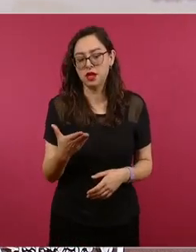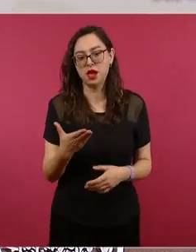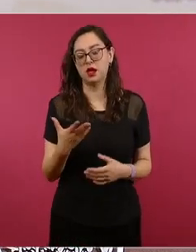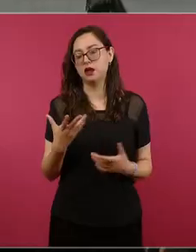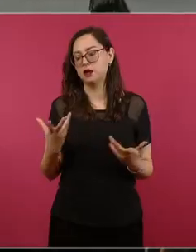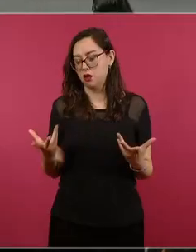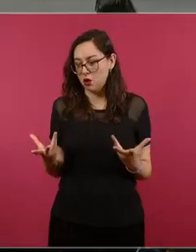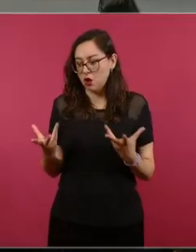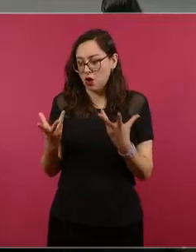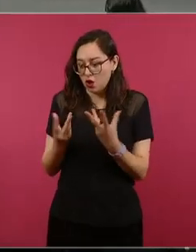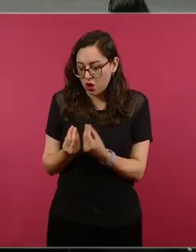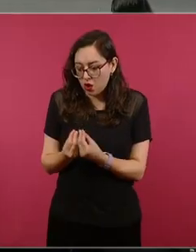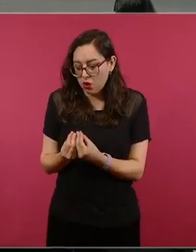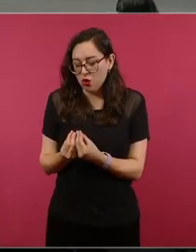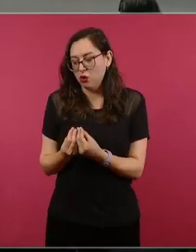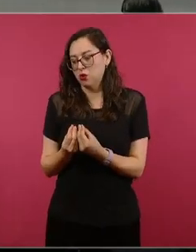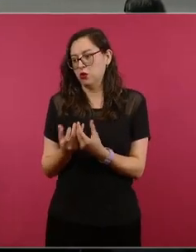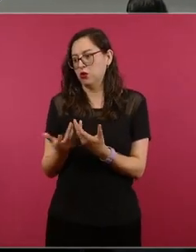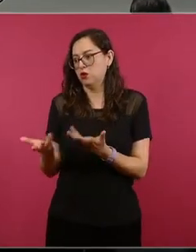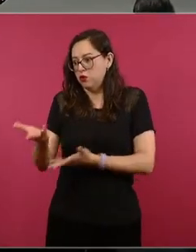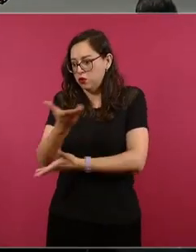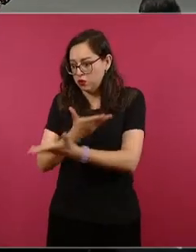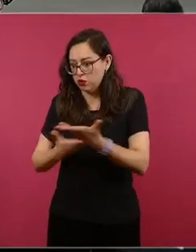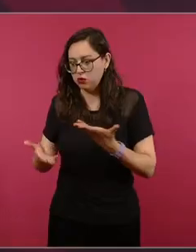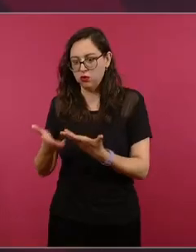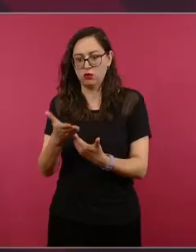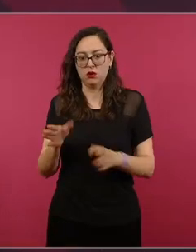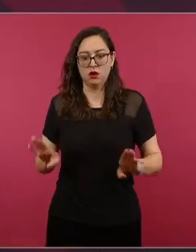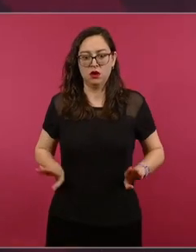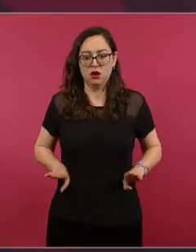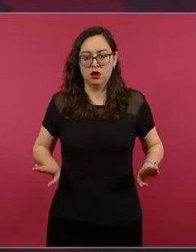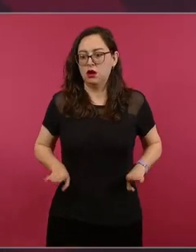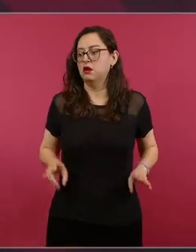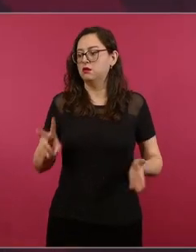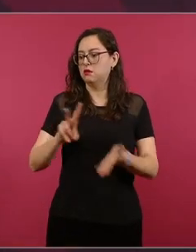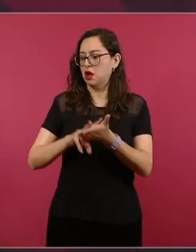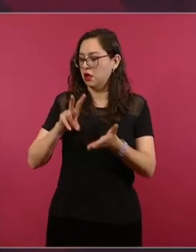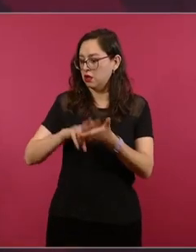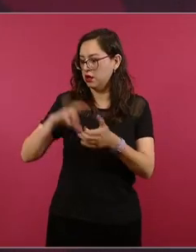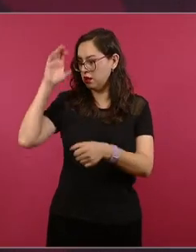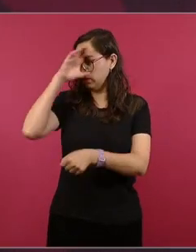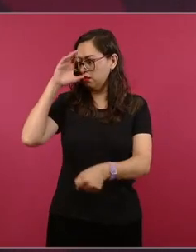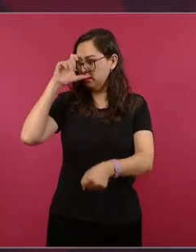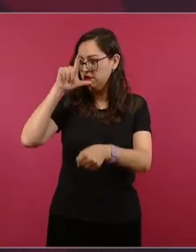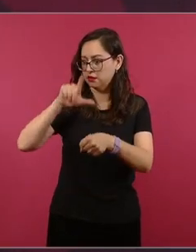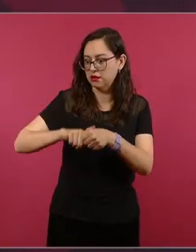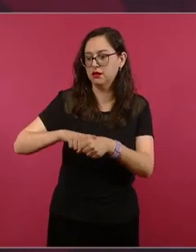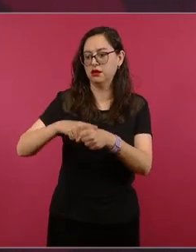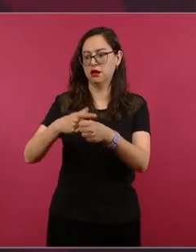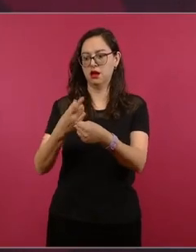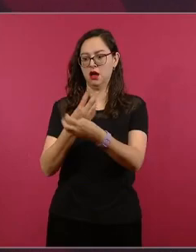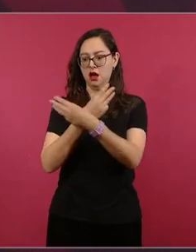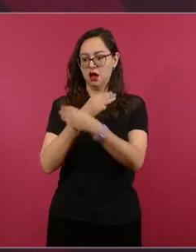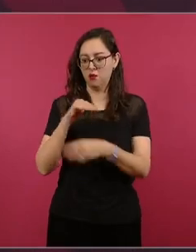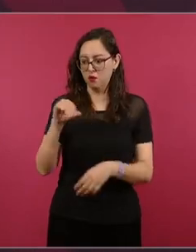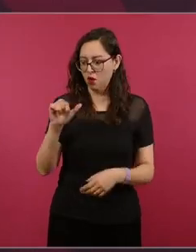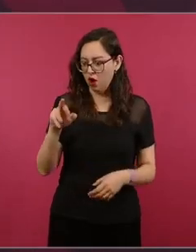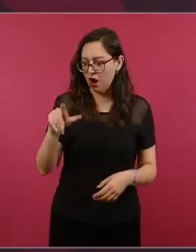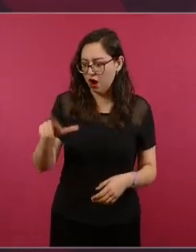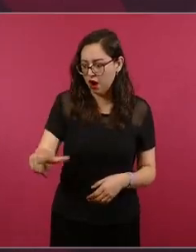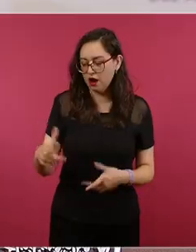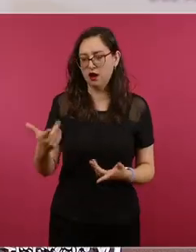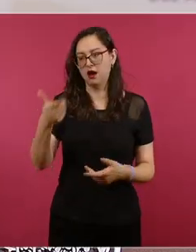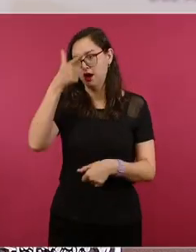prójimo, que se fortalezcan valores culturales, morales, espirituales. Tenemos